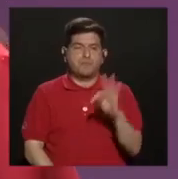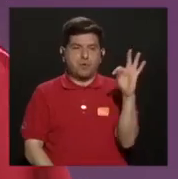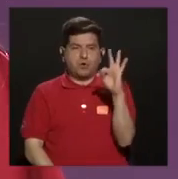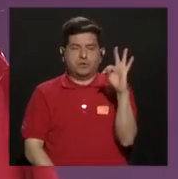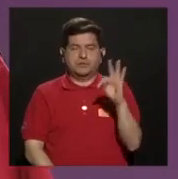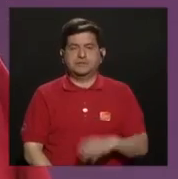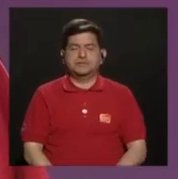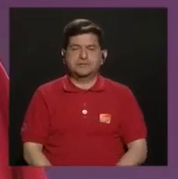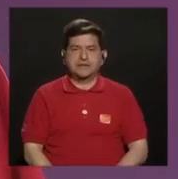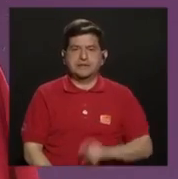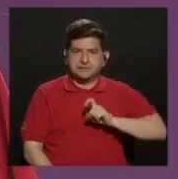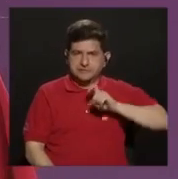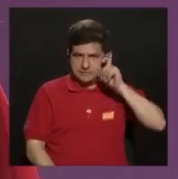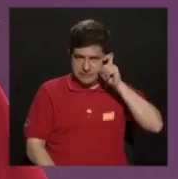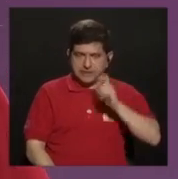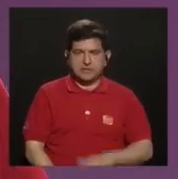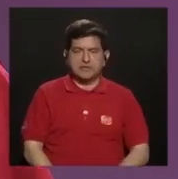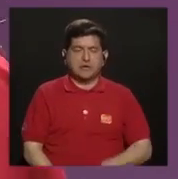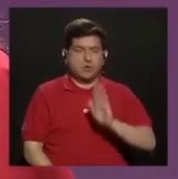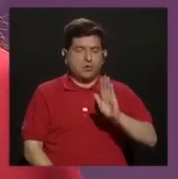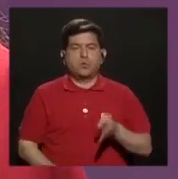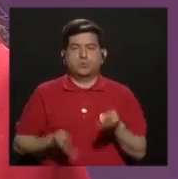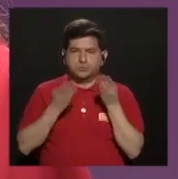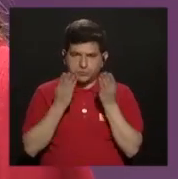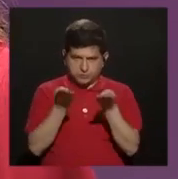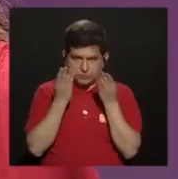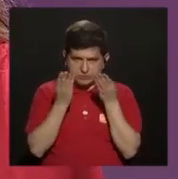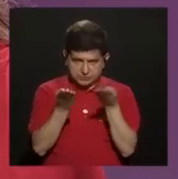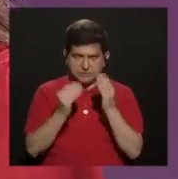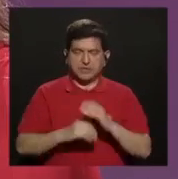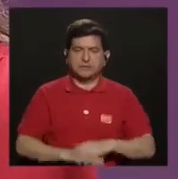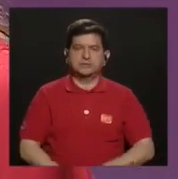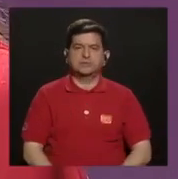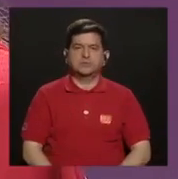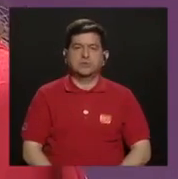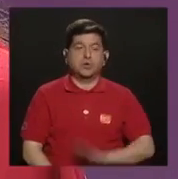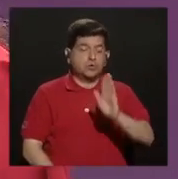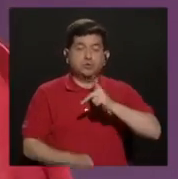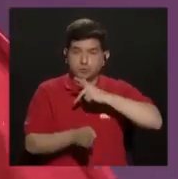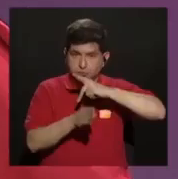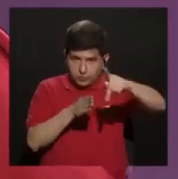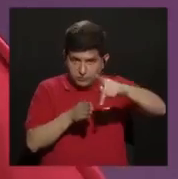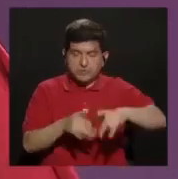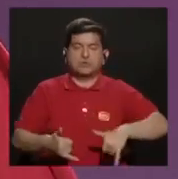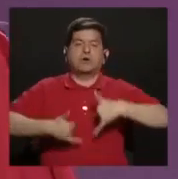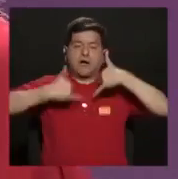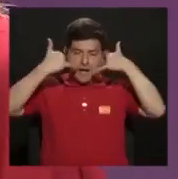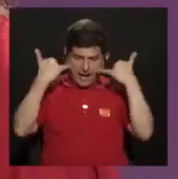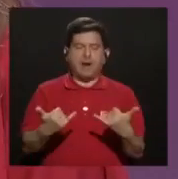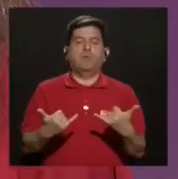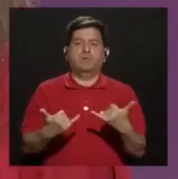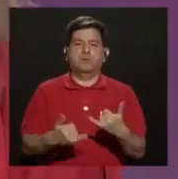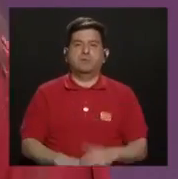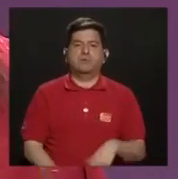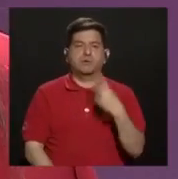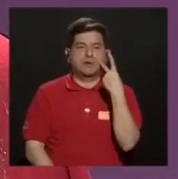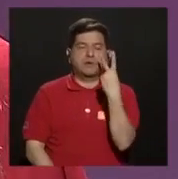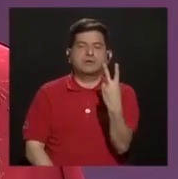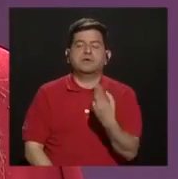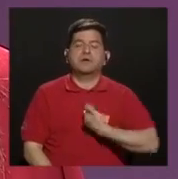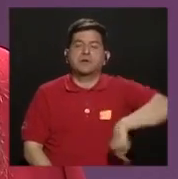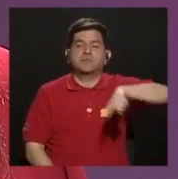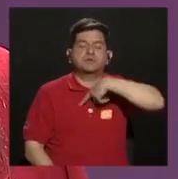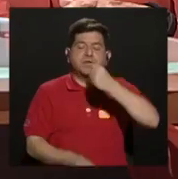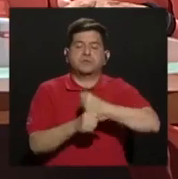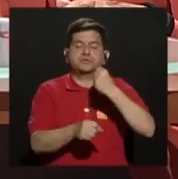transgénero con su bachiller, con su profesión, ahora sí, vamos a ver quién nos va a